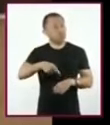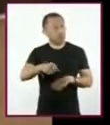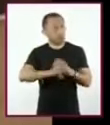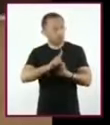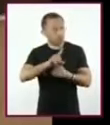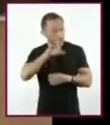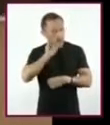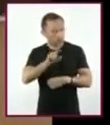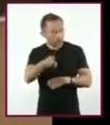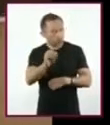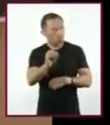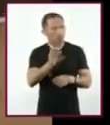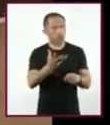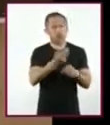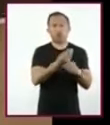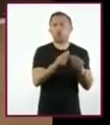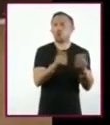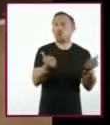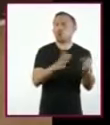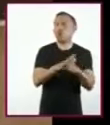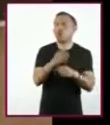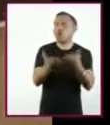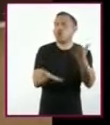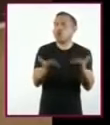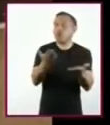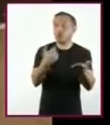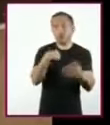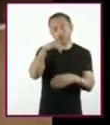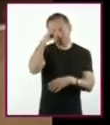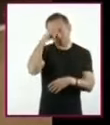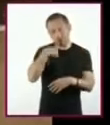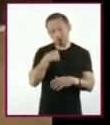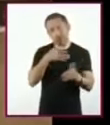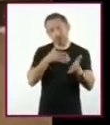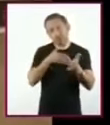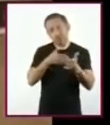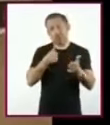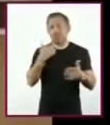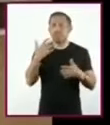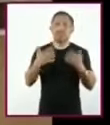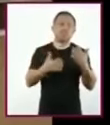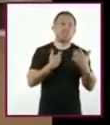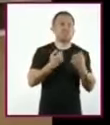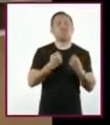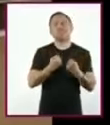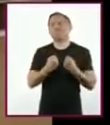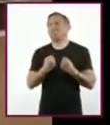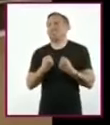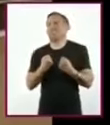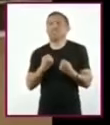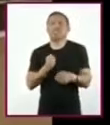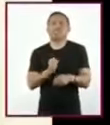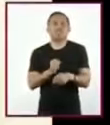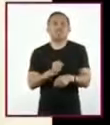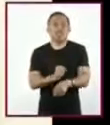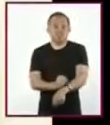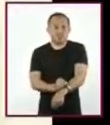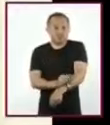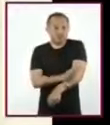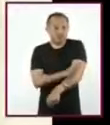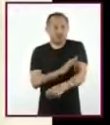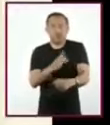quejar solamente y no busco salidas, entonces me quedo en esa desesperanza, en esa emoción que no me conduce sino